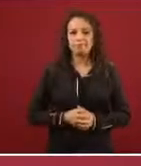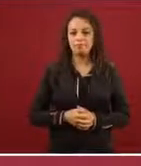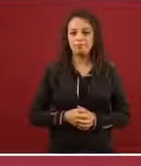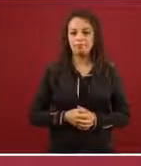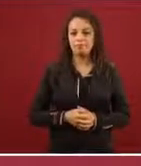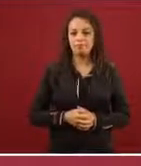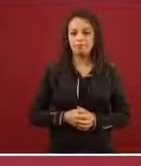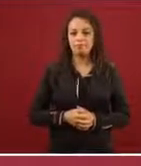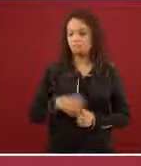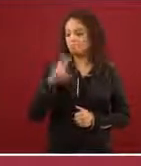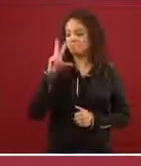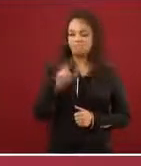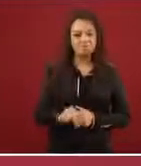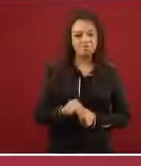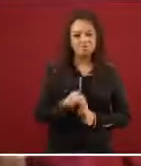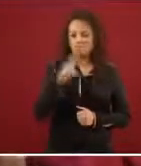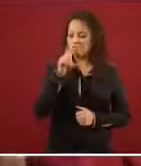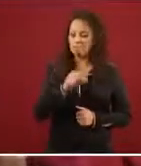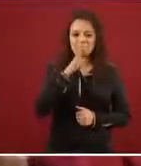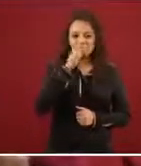No van a poder,